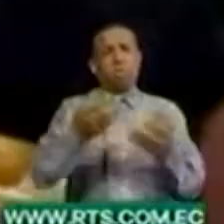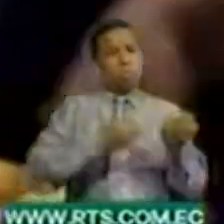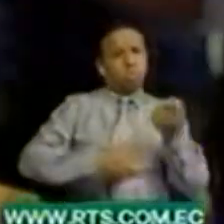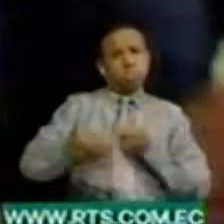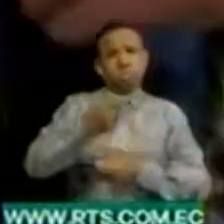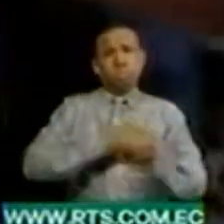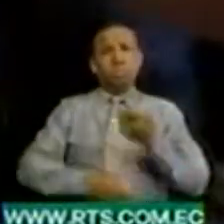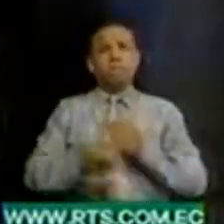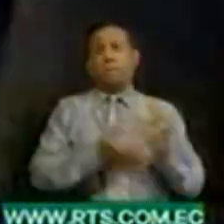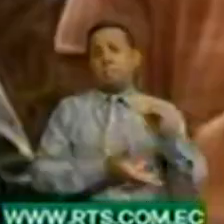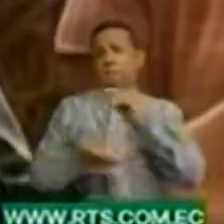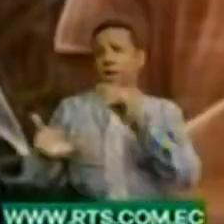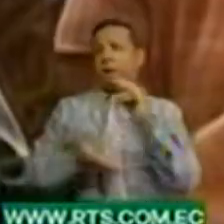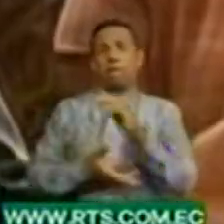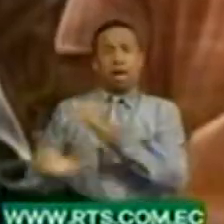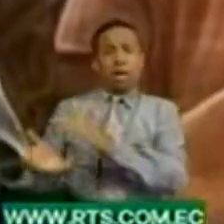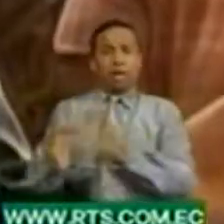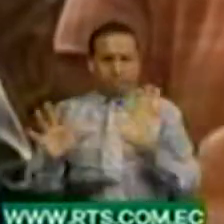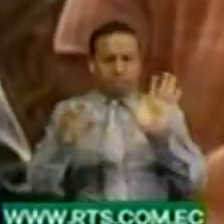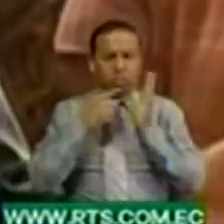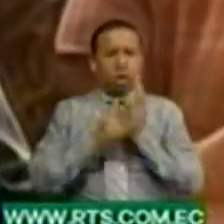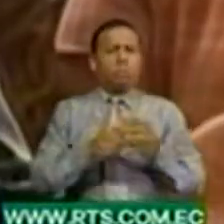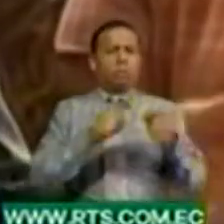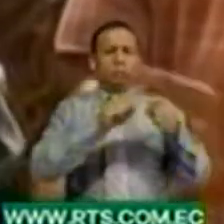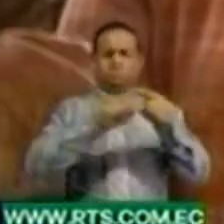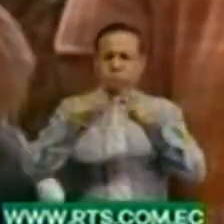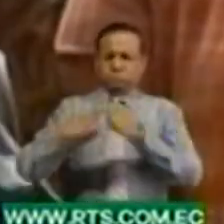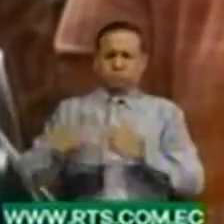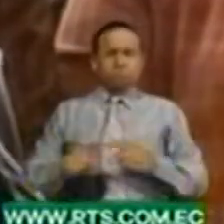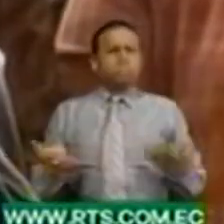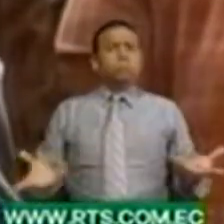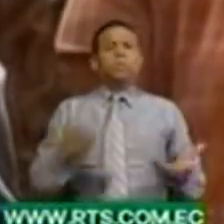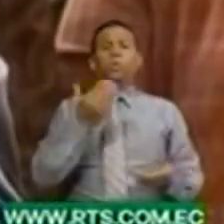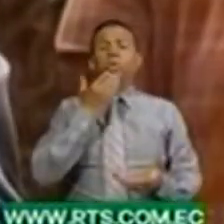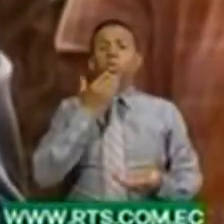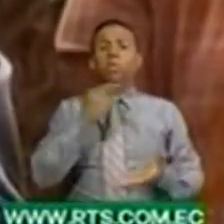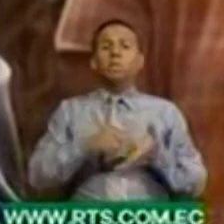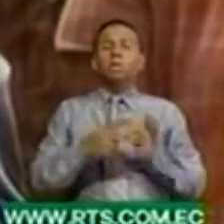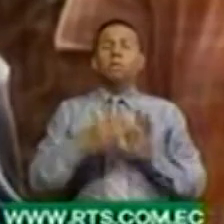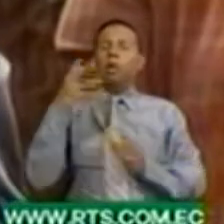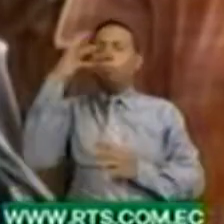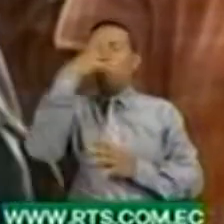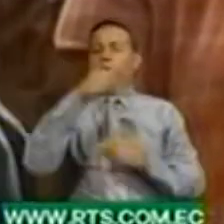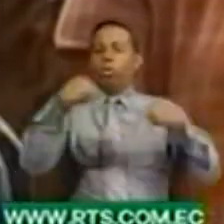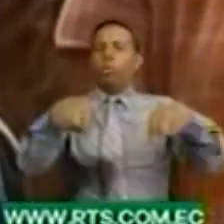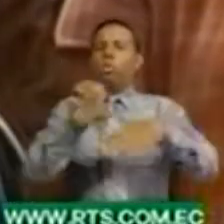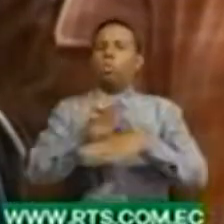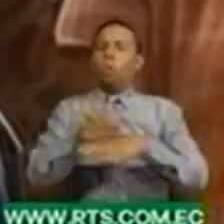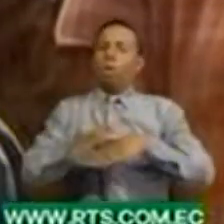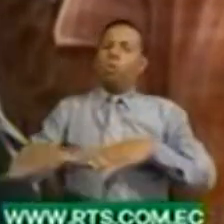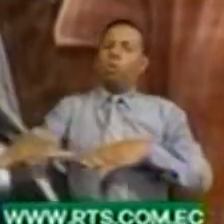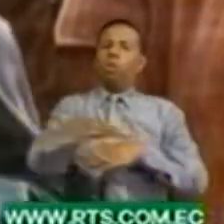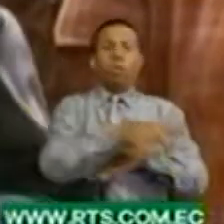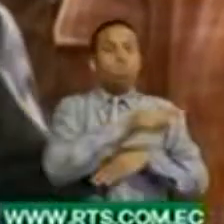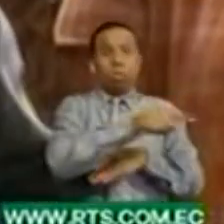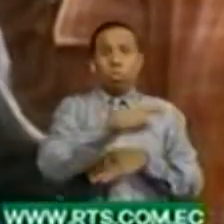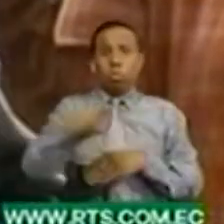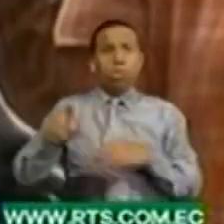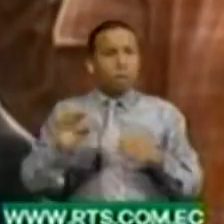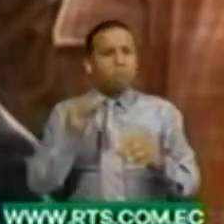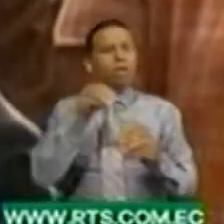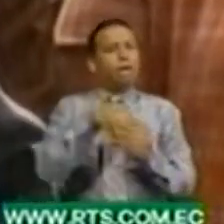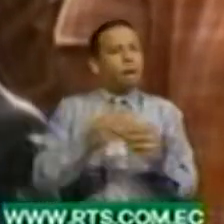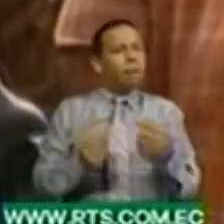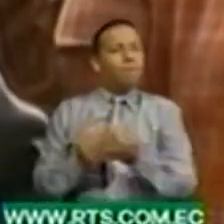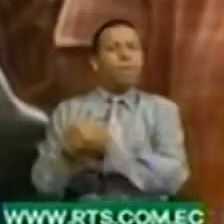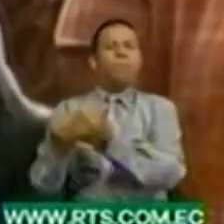el buscar fortalecerlo. Esa diversidad extraordinaria es lo que hace lindo a nuestro país y ustedes son parte sustancial